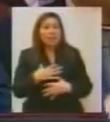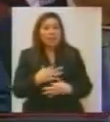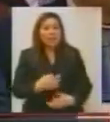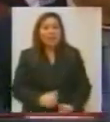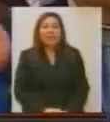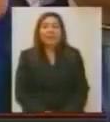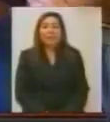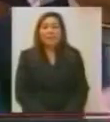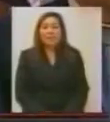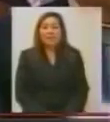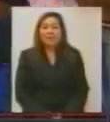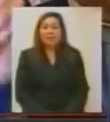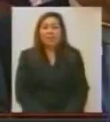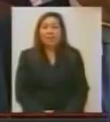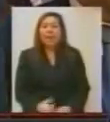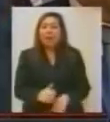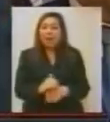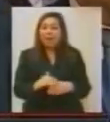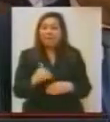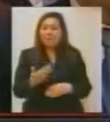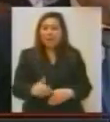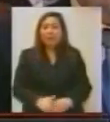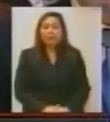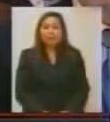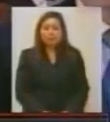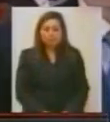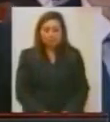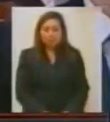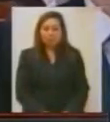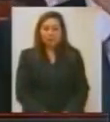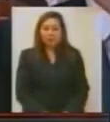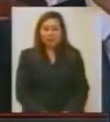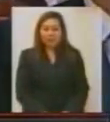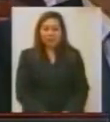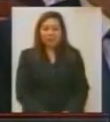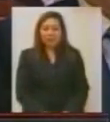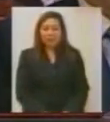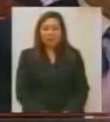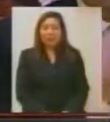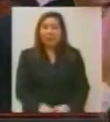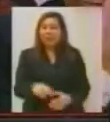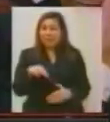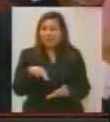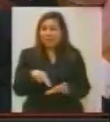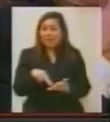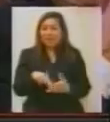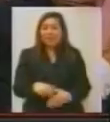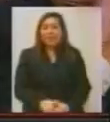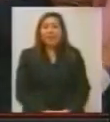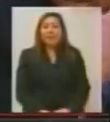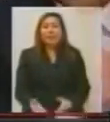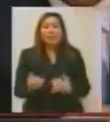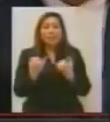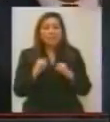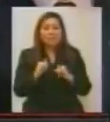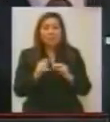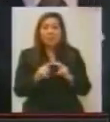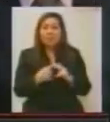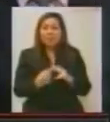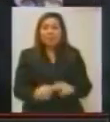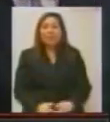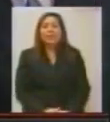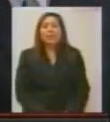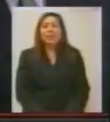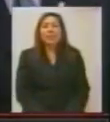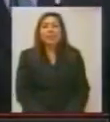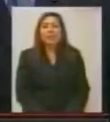en dividirnos desde afuera. Me permite, por favor, estamos en vivo para Canal N, si pueden retomar la información inicial sobre